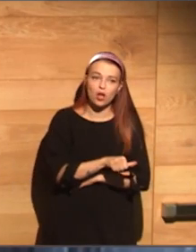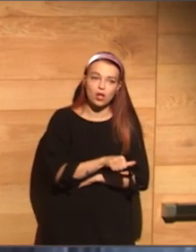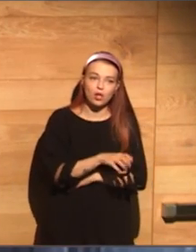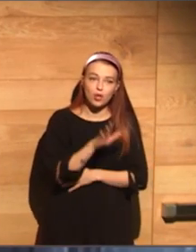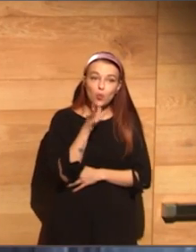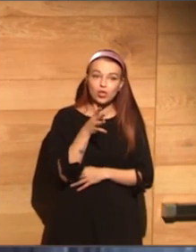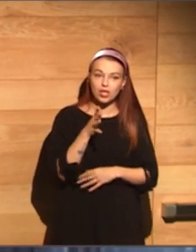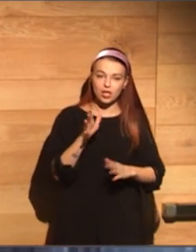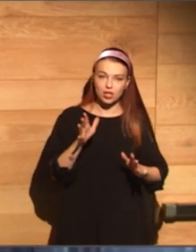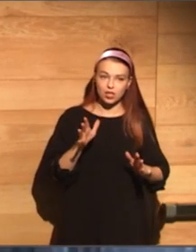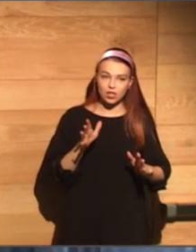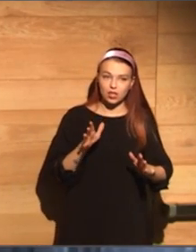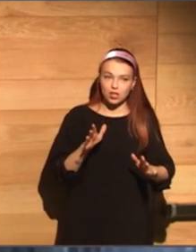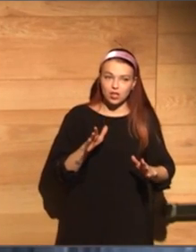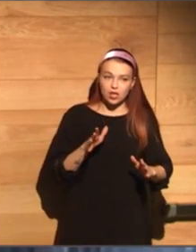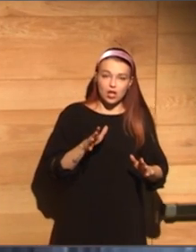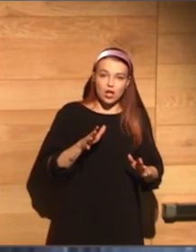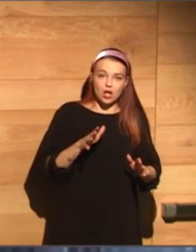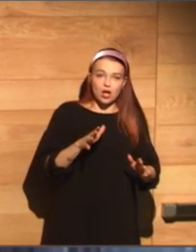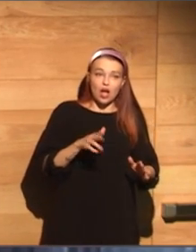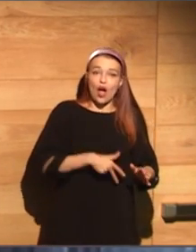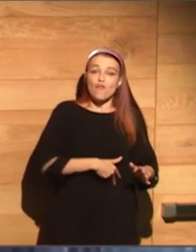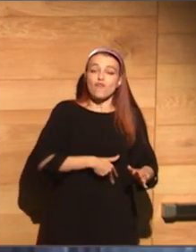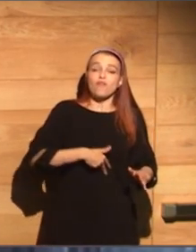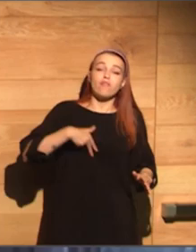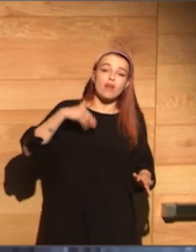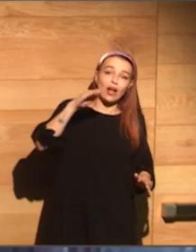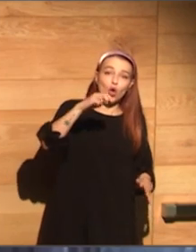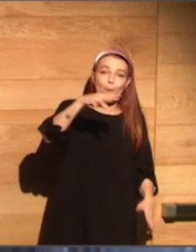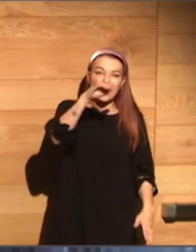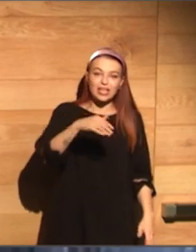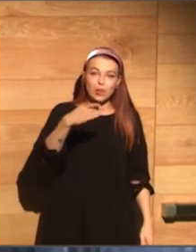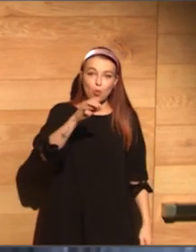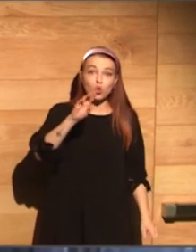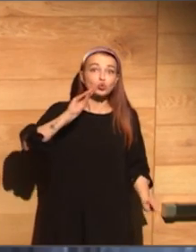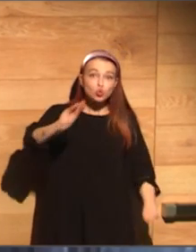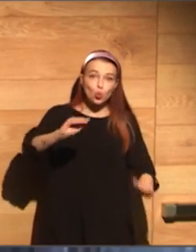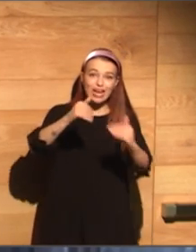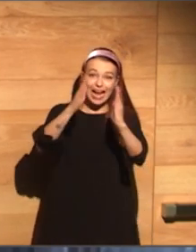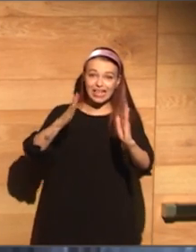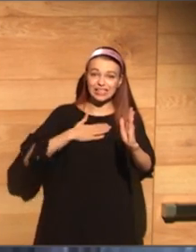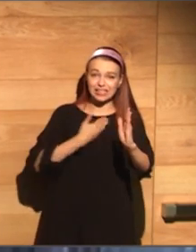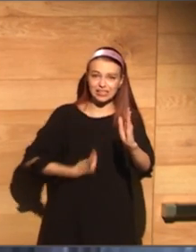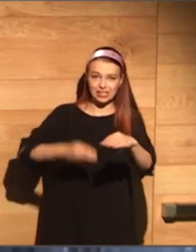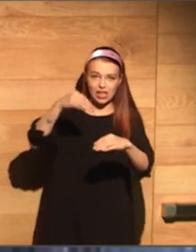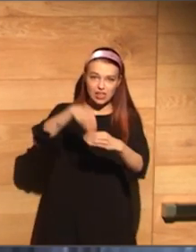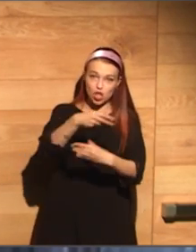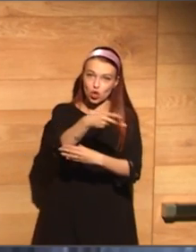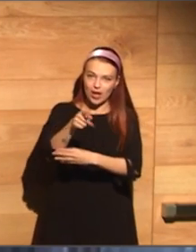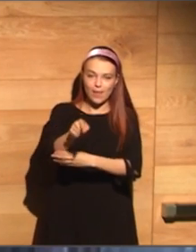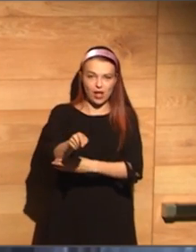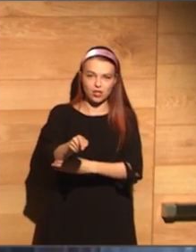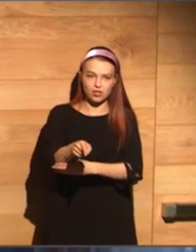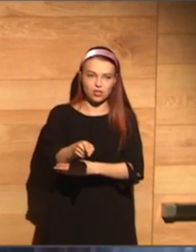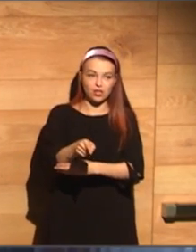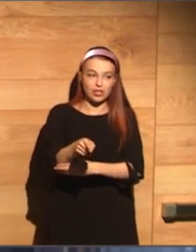una finca familiar de los Franco Martínez Bordiú. O sea, quiero decir, hablabais antes de la trascendencia de